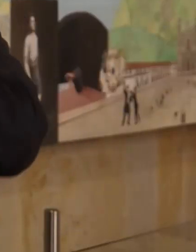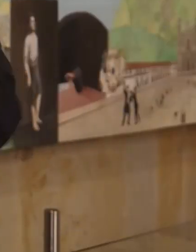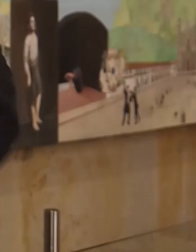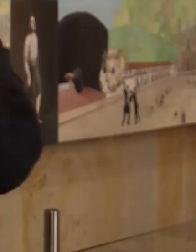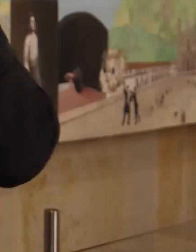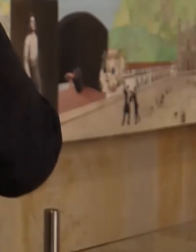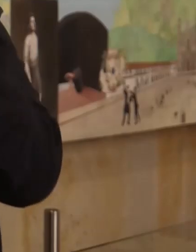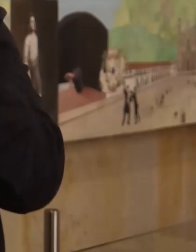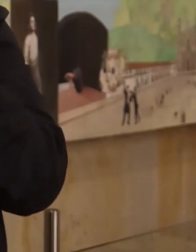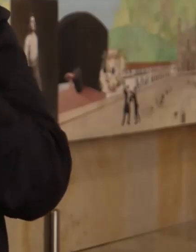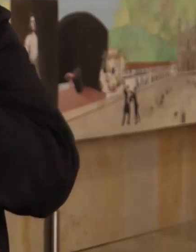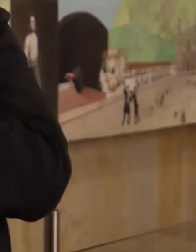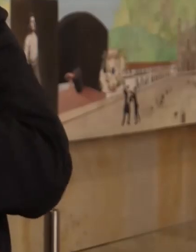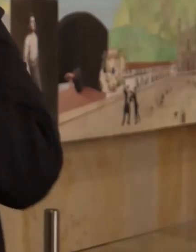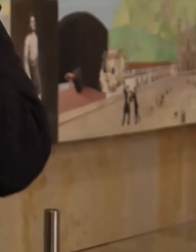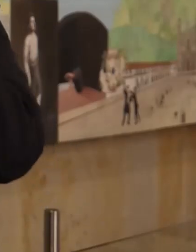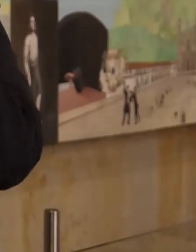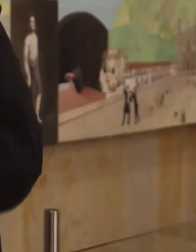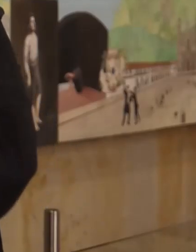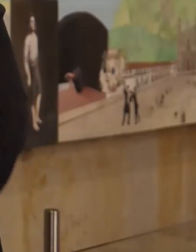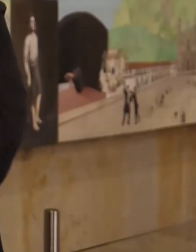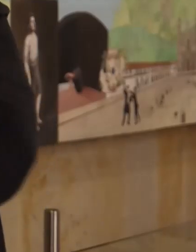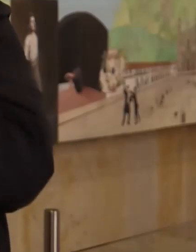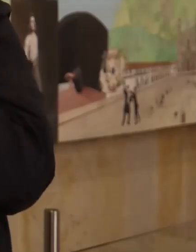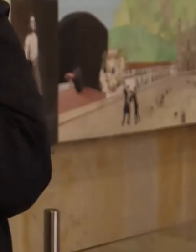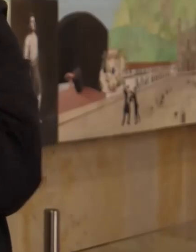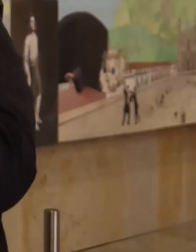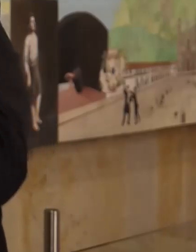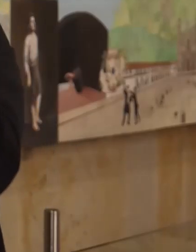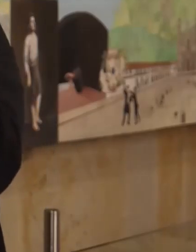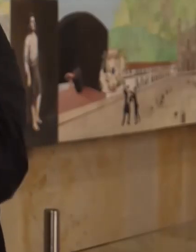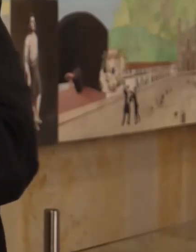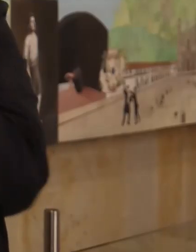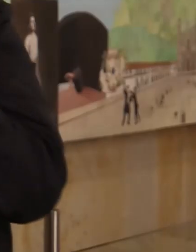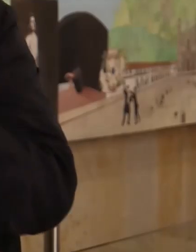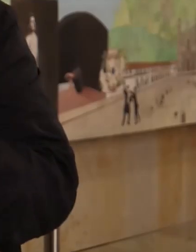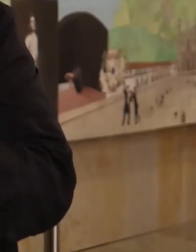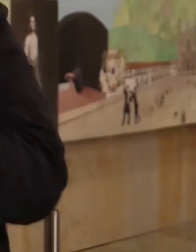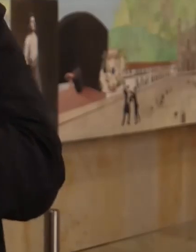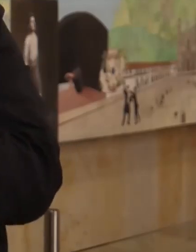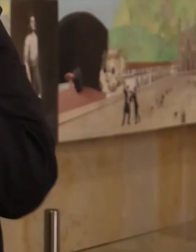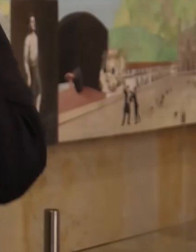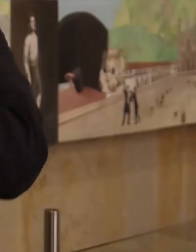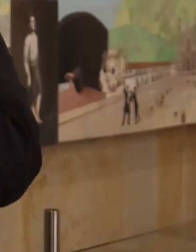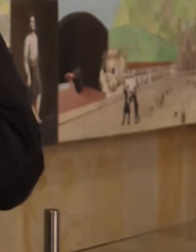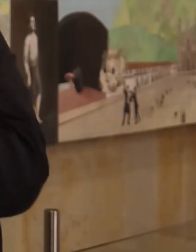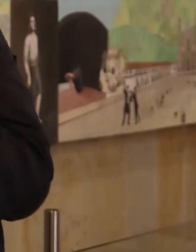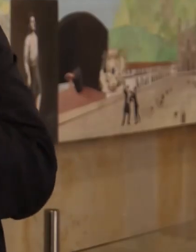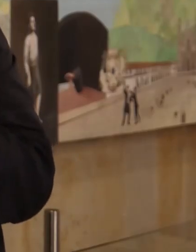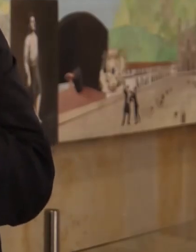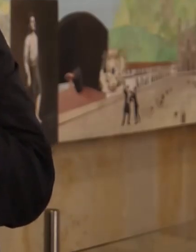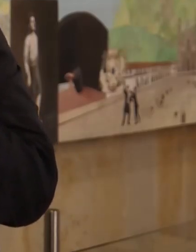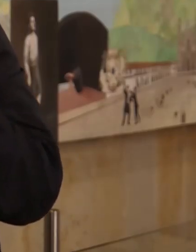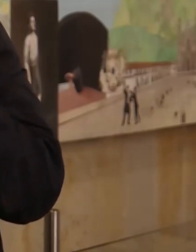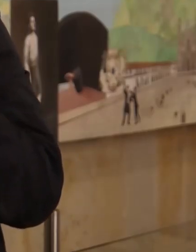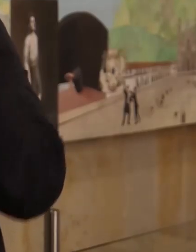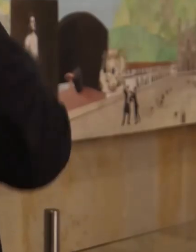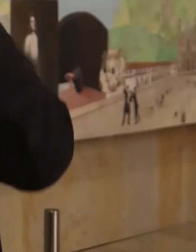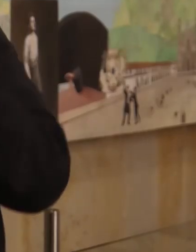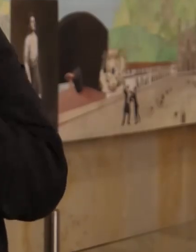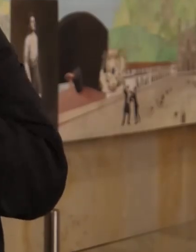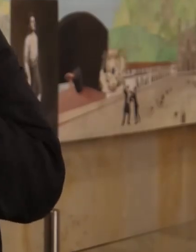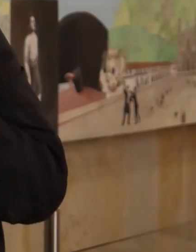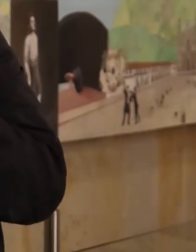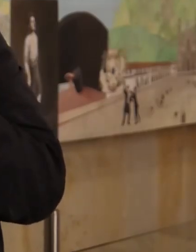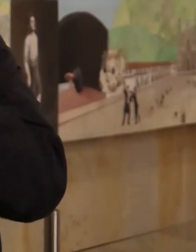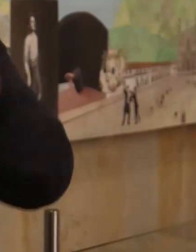haber participado en el taller de lengua de señas con el objetivo de brindar herramientas comunicativas a los estudiantes y facilitar su comunicación con la